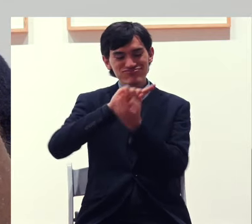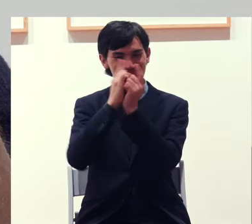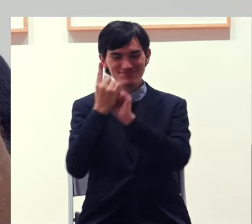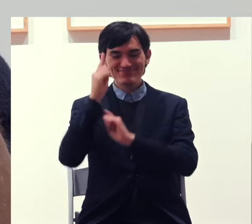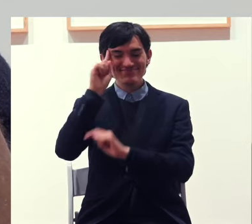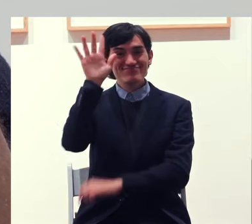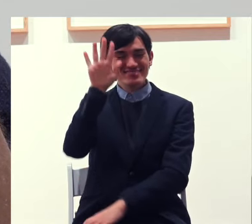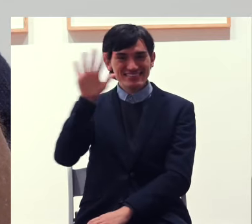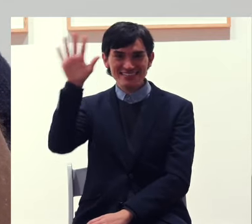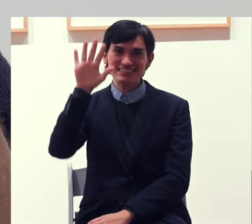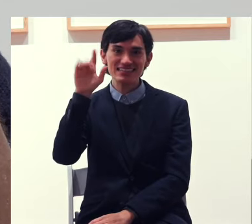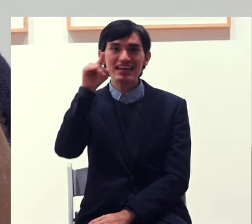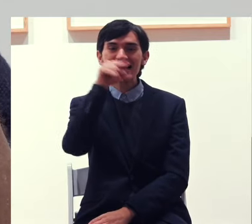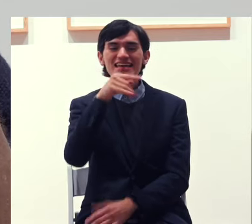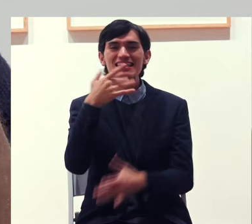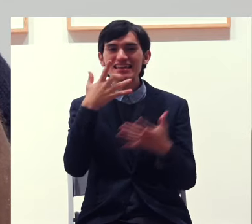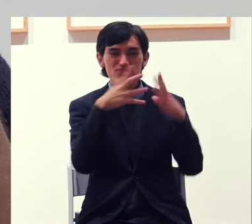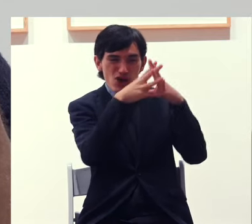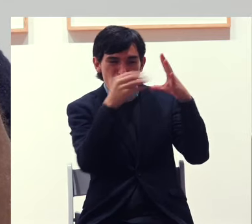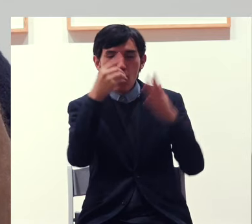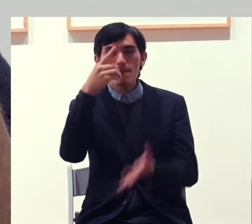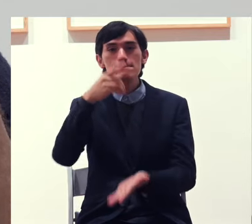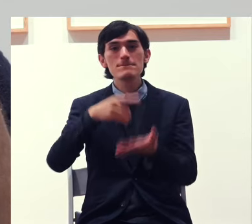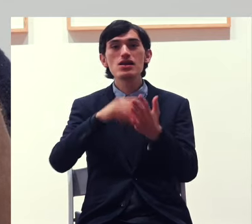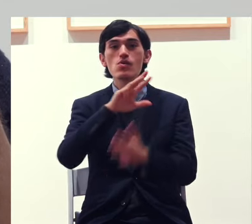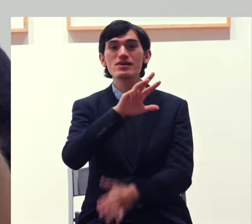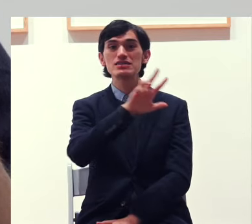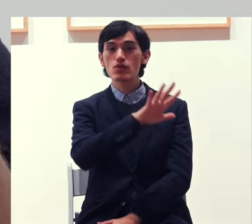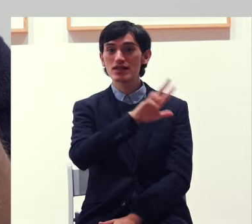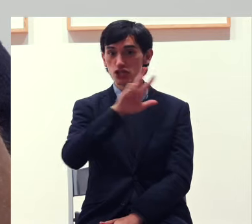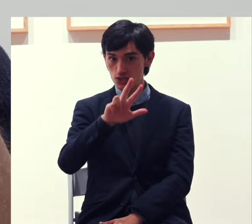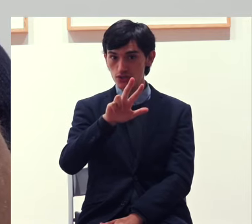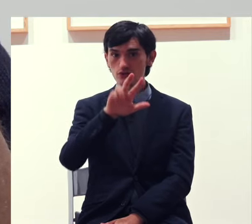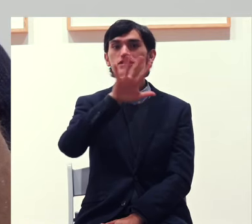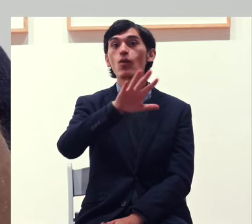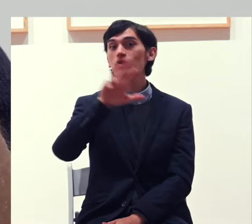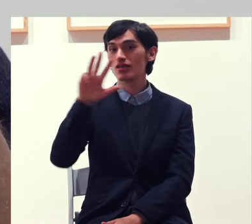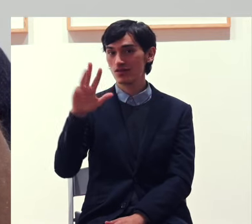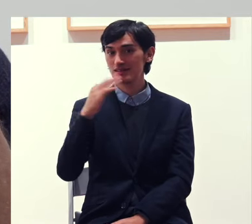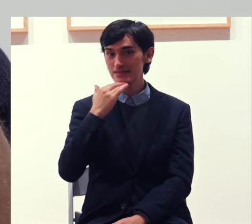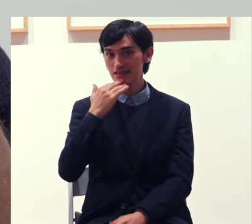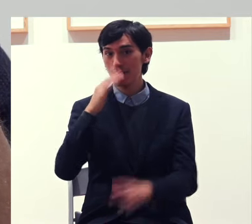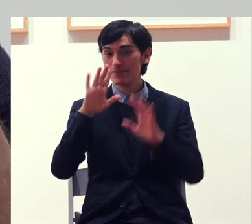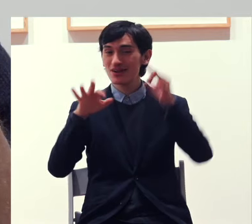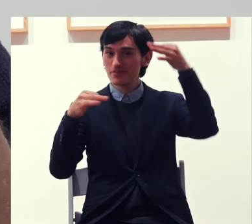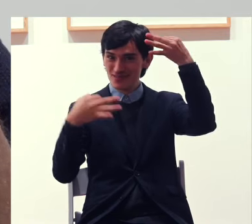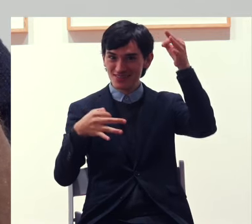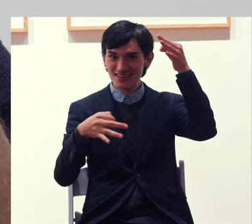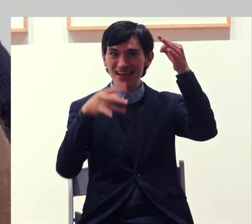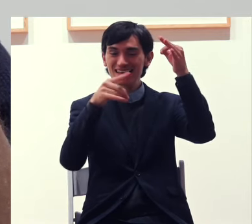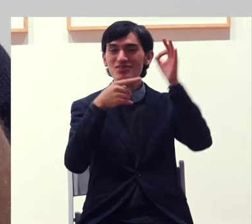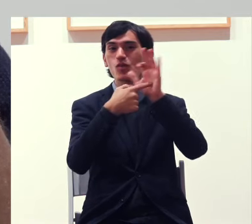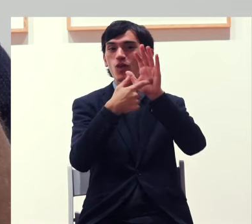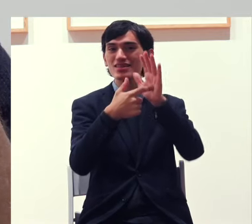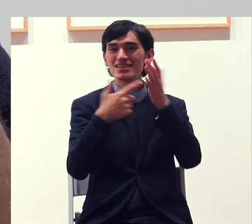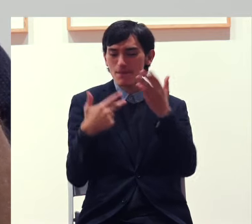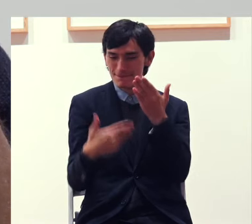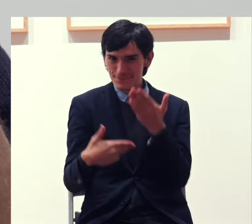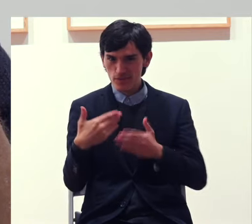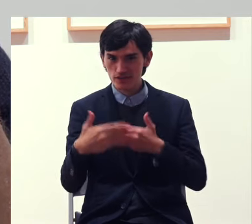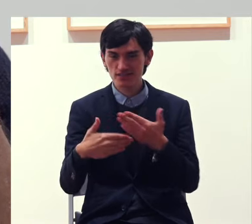puse abstracto. Un mundo preparado por las monocopias del 58 y el 59. Pero el papel